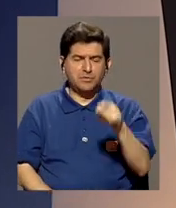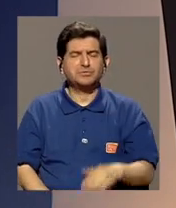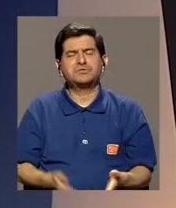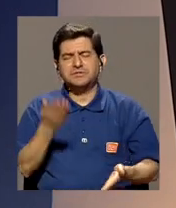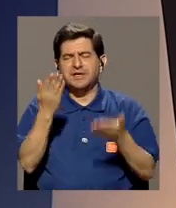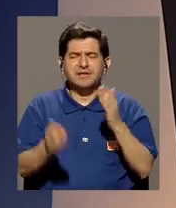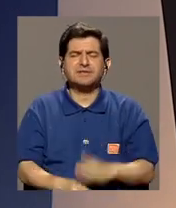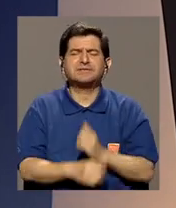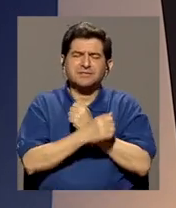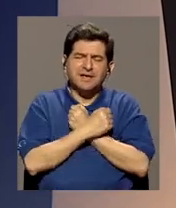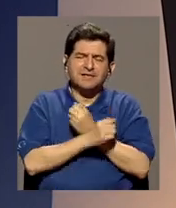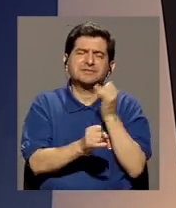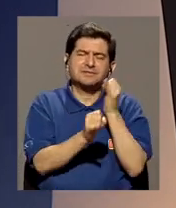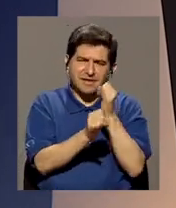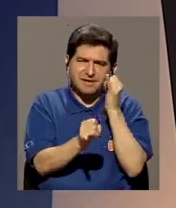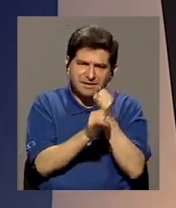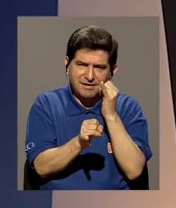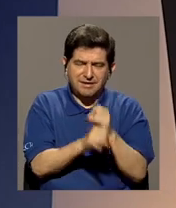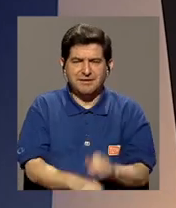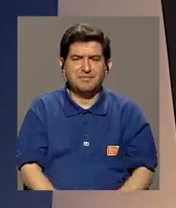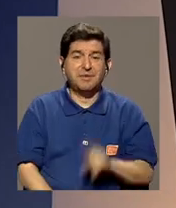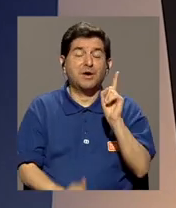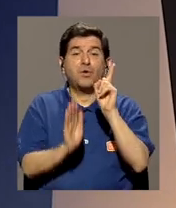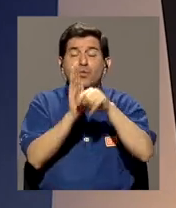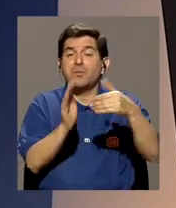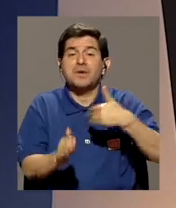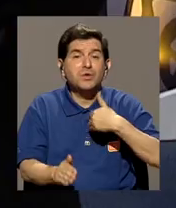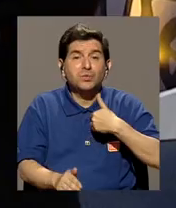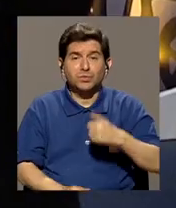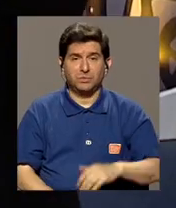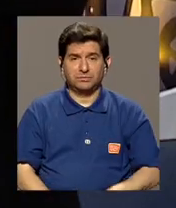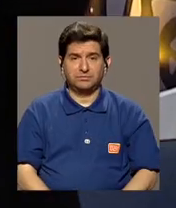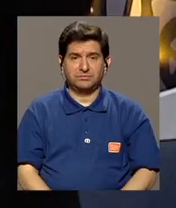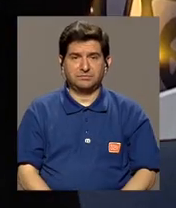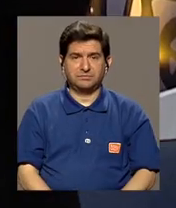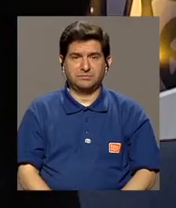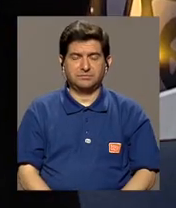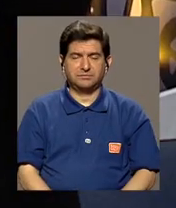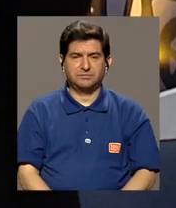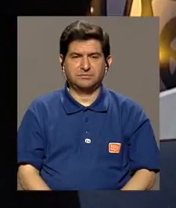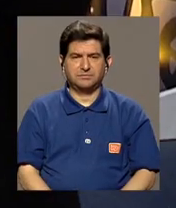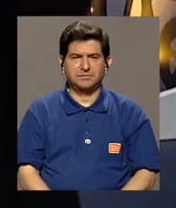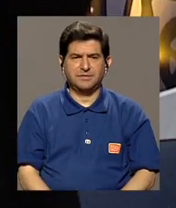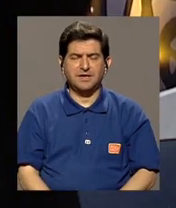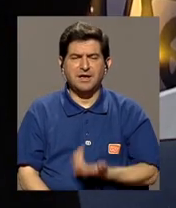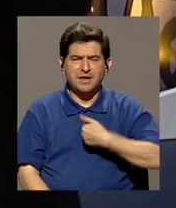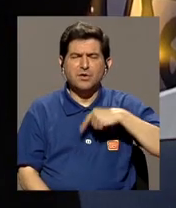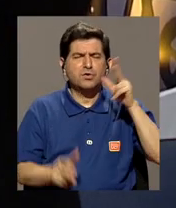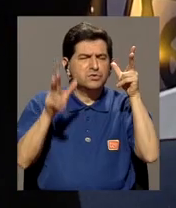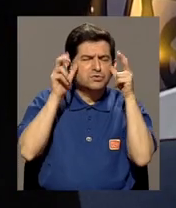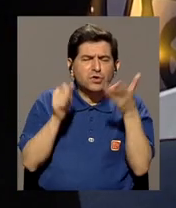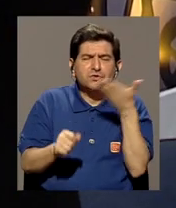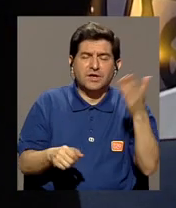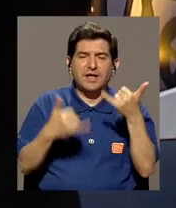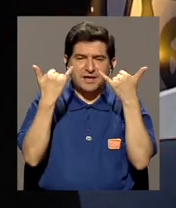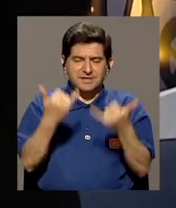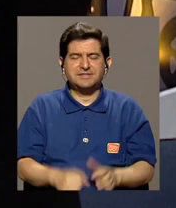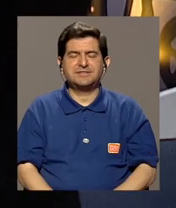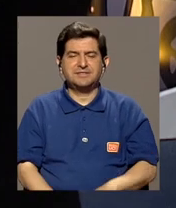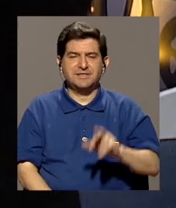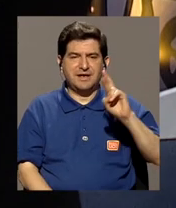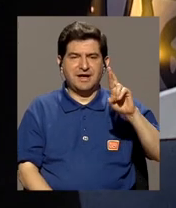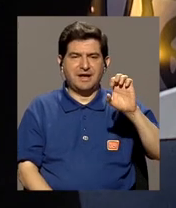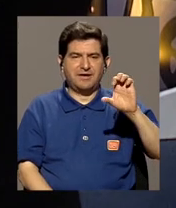puede tener mucho cariño con con la institución me queda un minuto vamos a hacerlo este pero que es lo que nosotros percibimos que ya